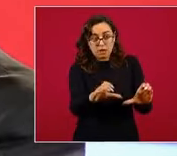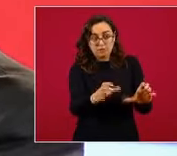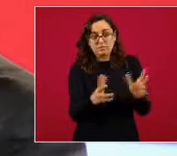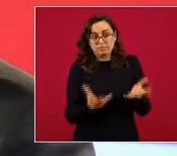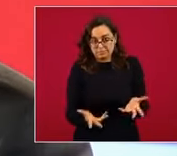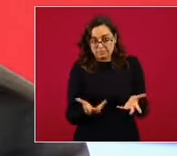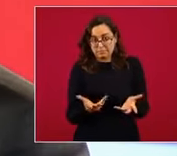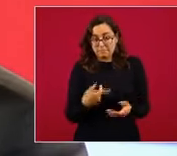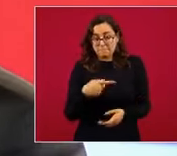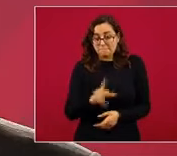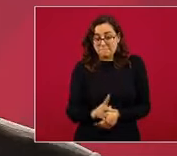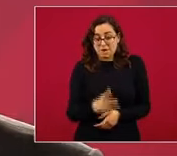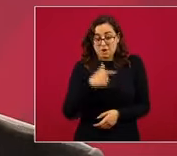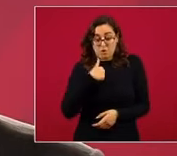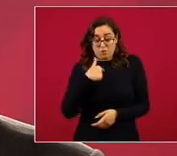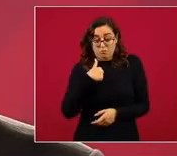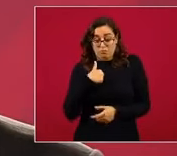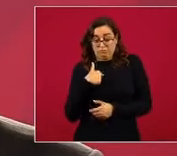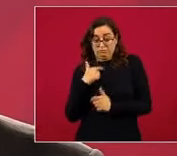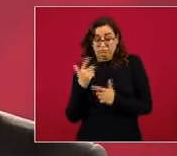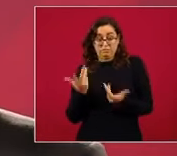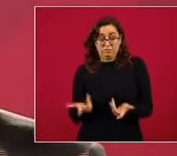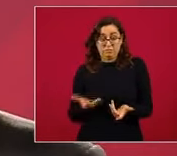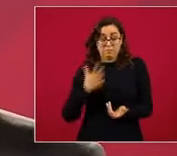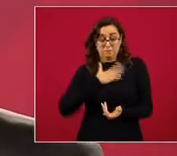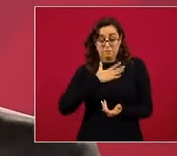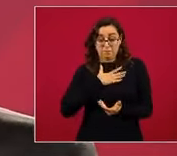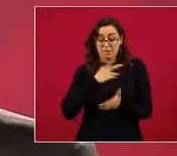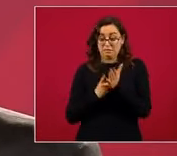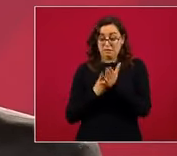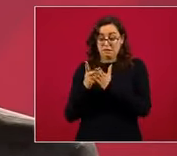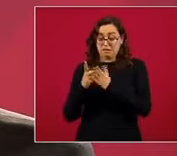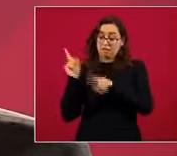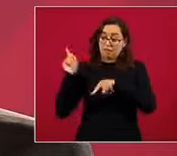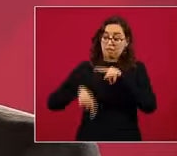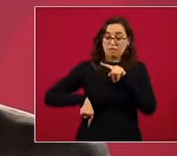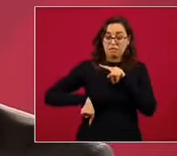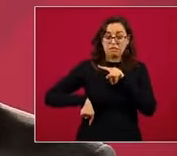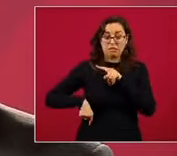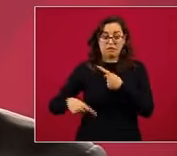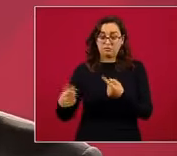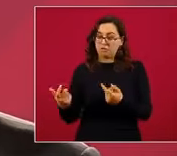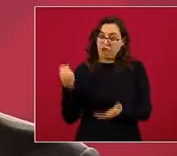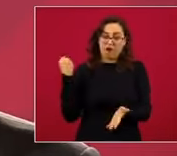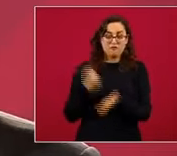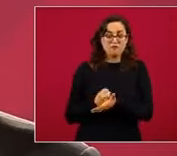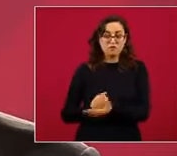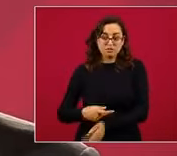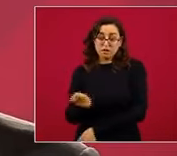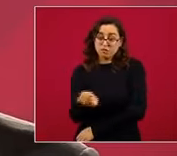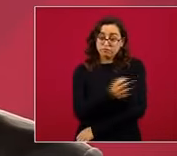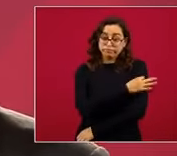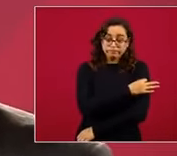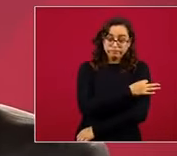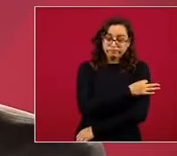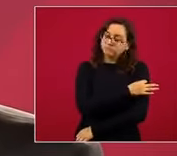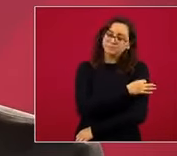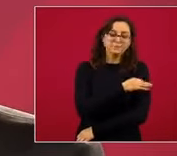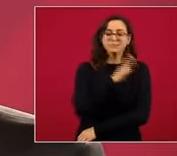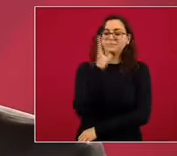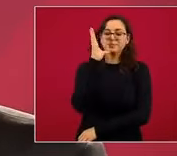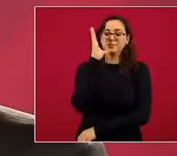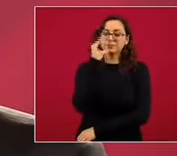imponer sobre las libertades individuales el uso de un instrumento, como puede ser una vacuna, para proteger a